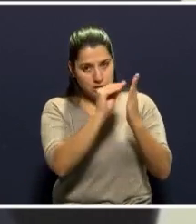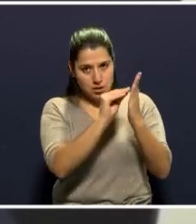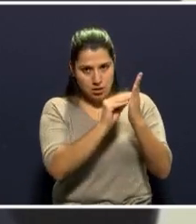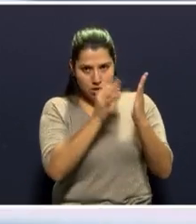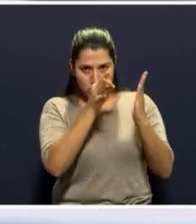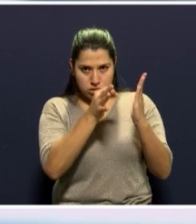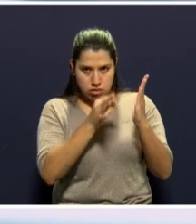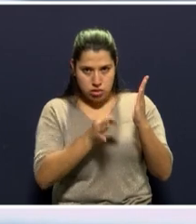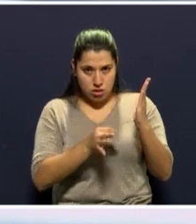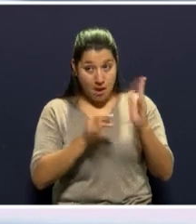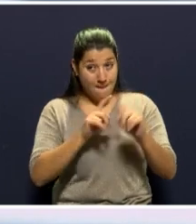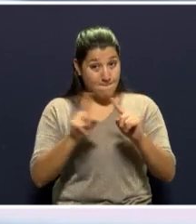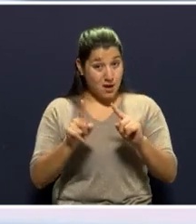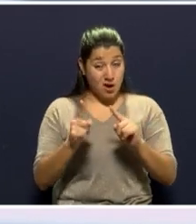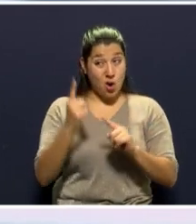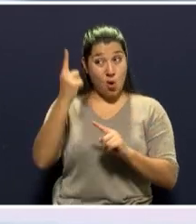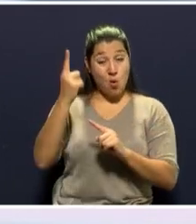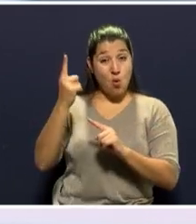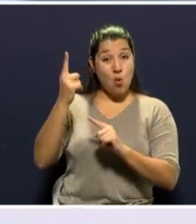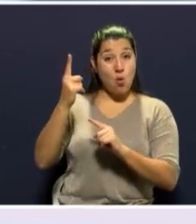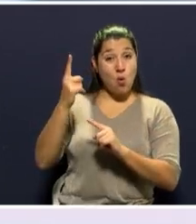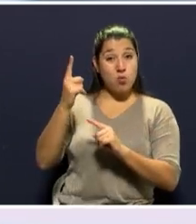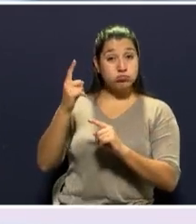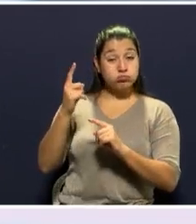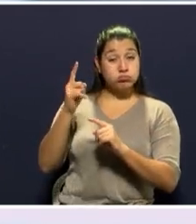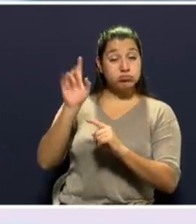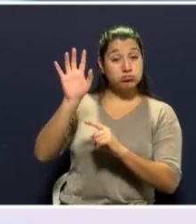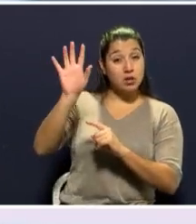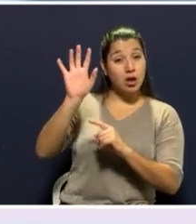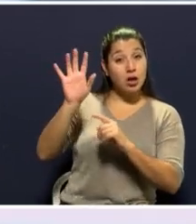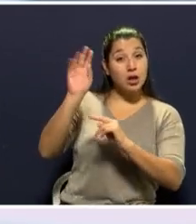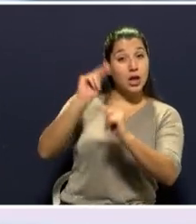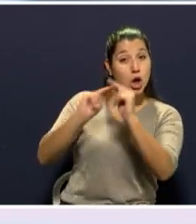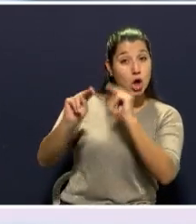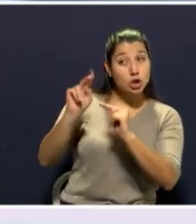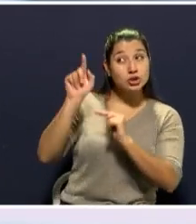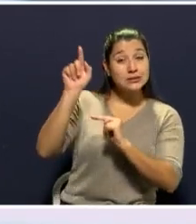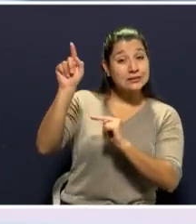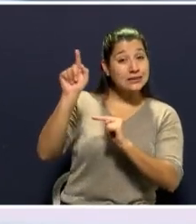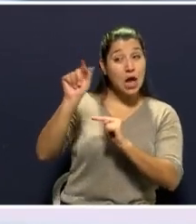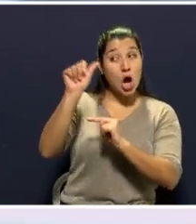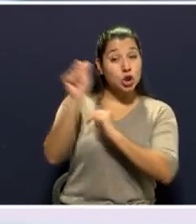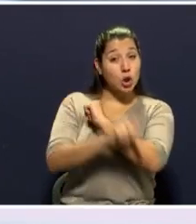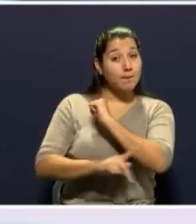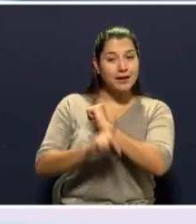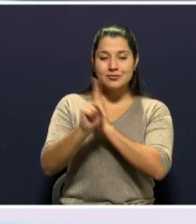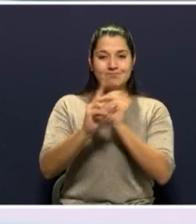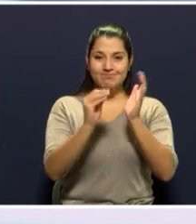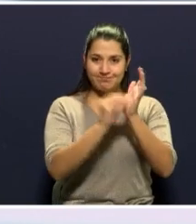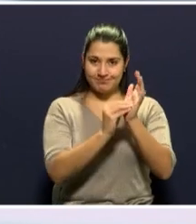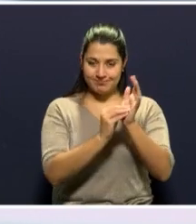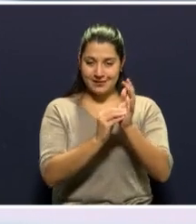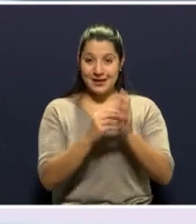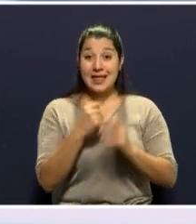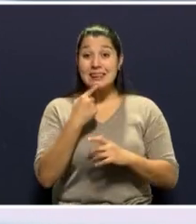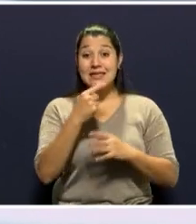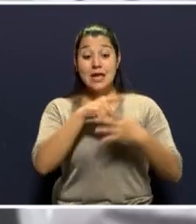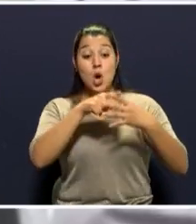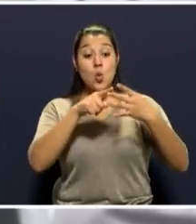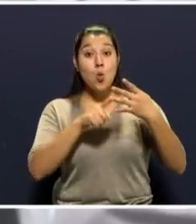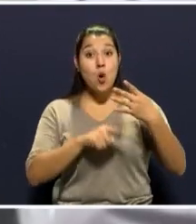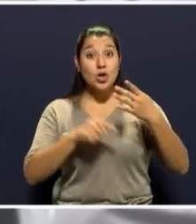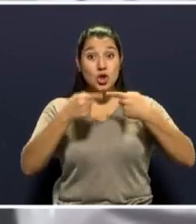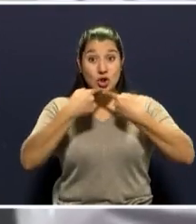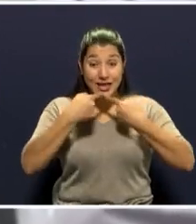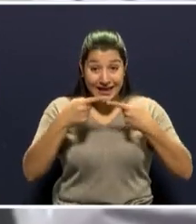también una vez al año ante la Contraloría General de la República. La acusación señala que en las 4 declaraciones